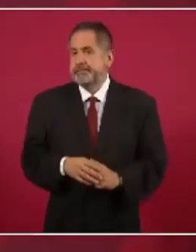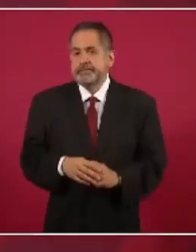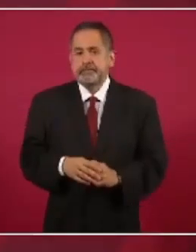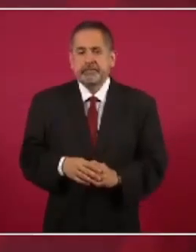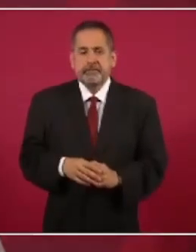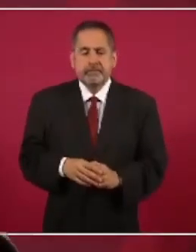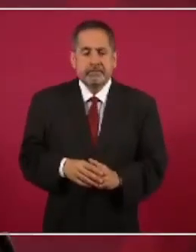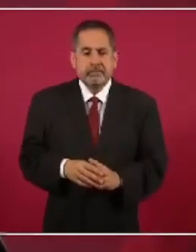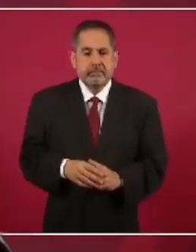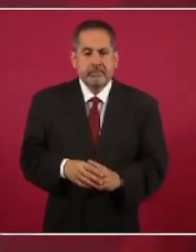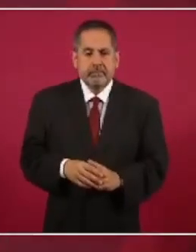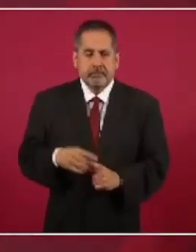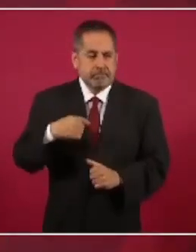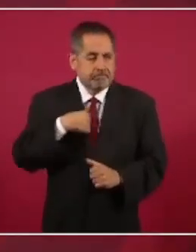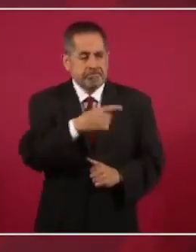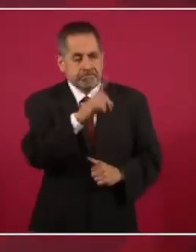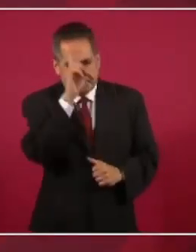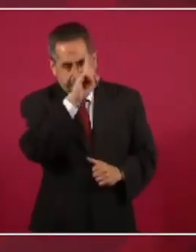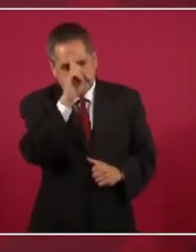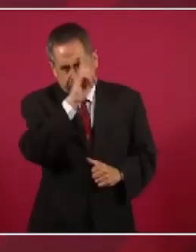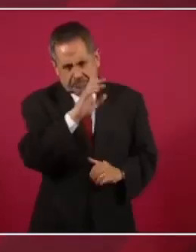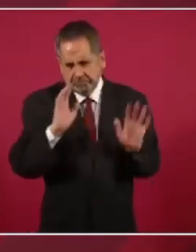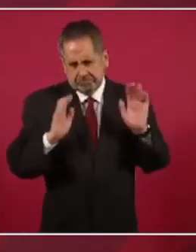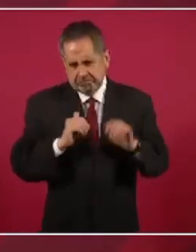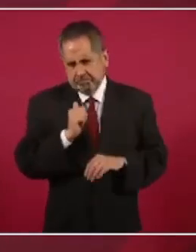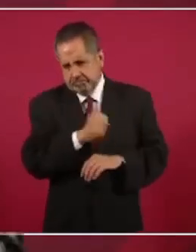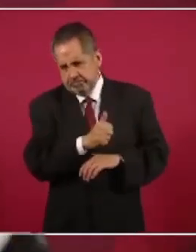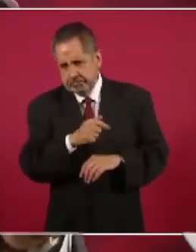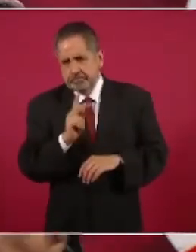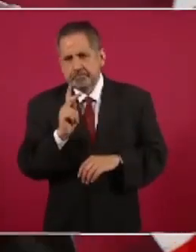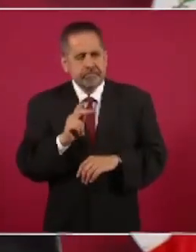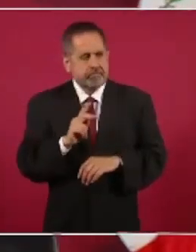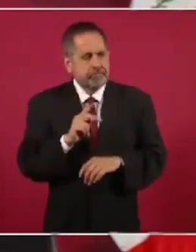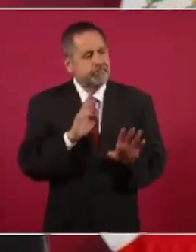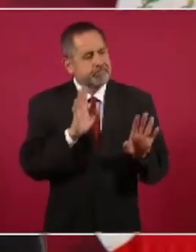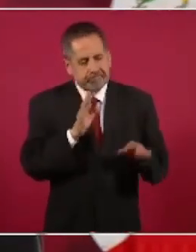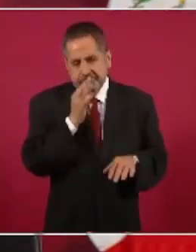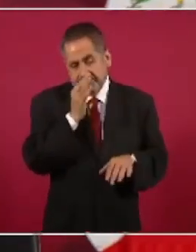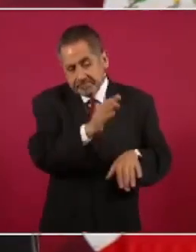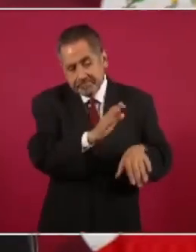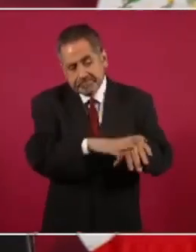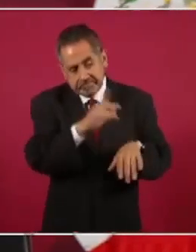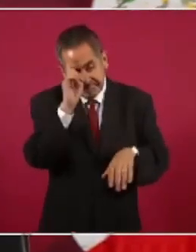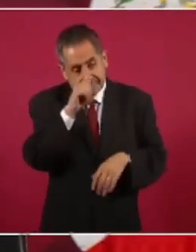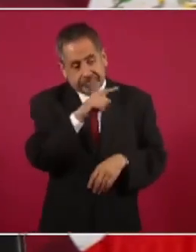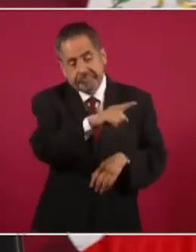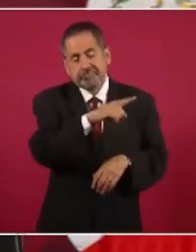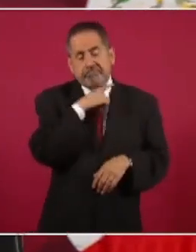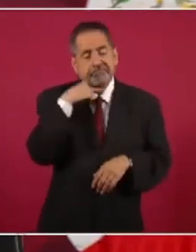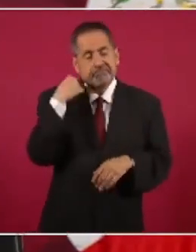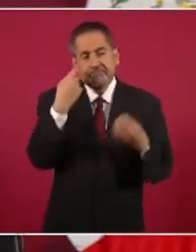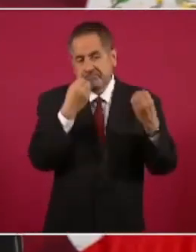yo no debería darles consejos, pero la llevan de perder.